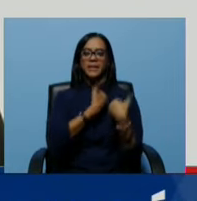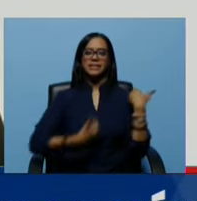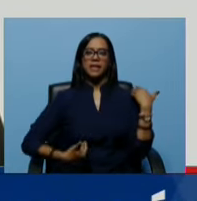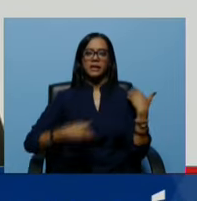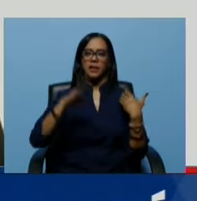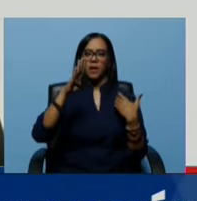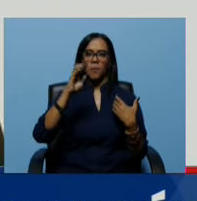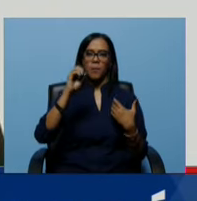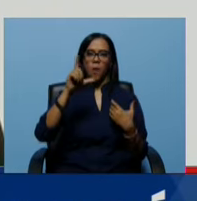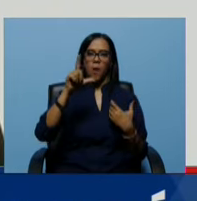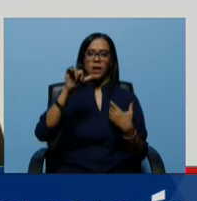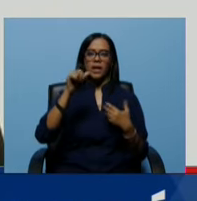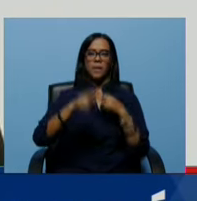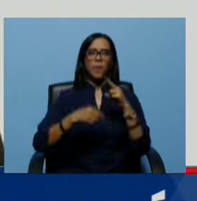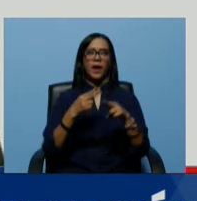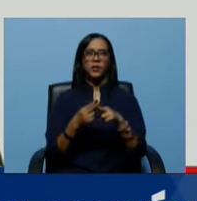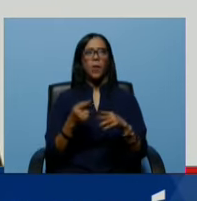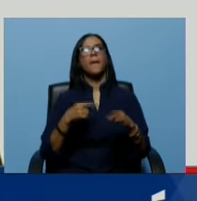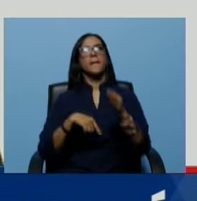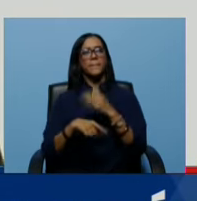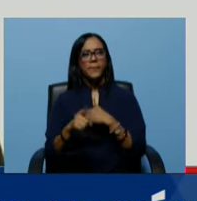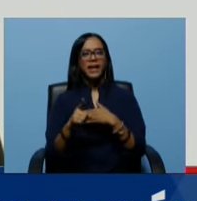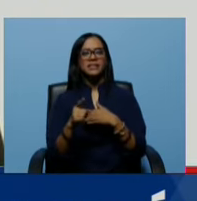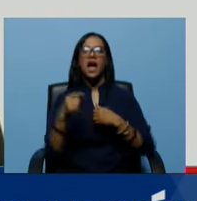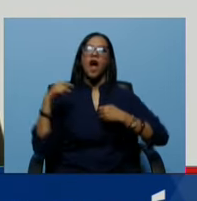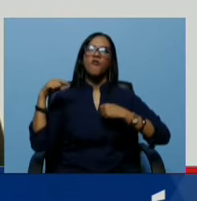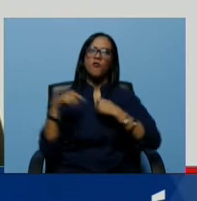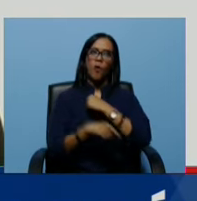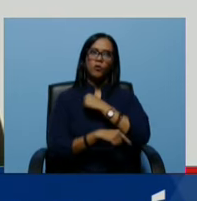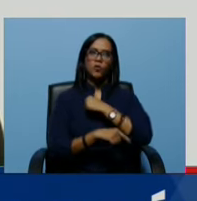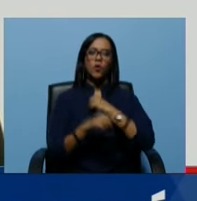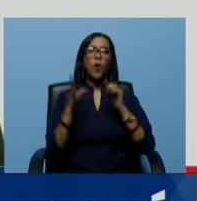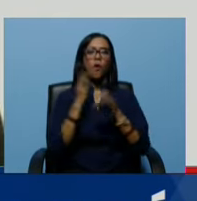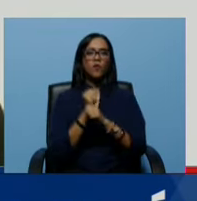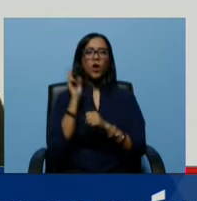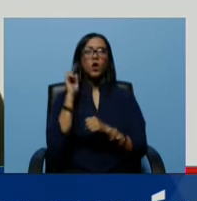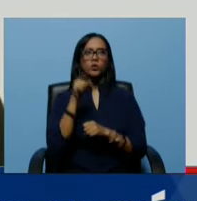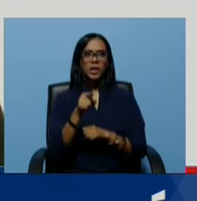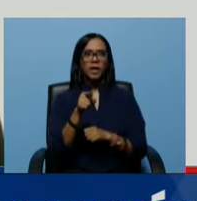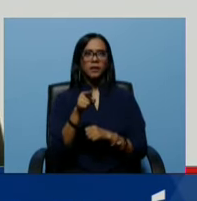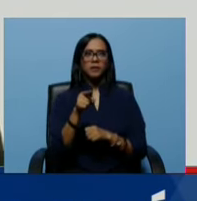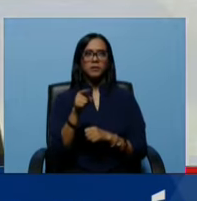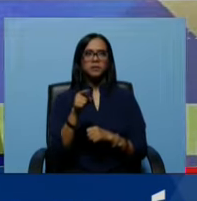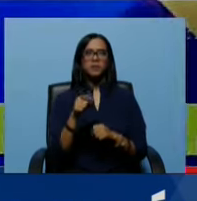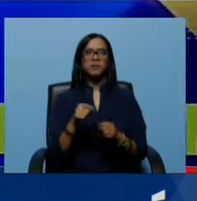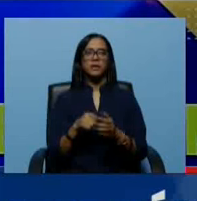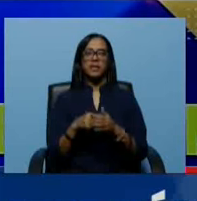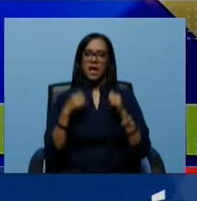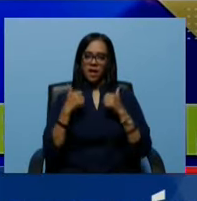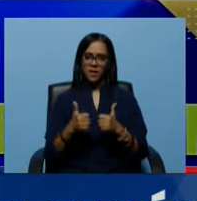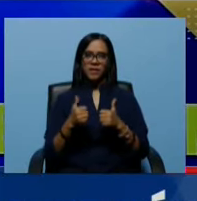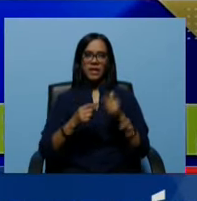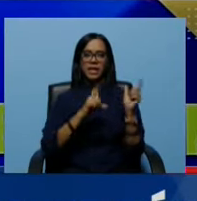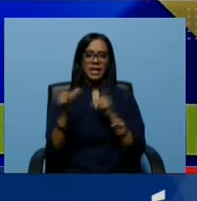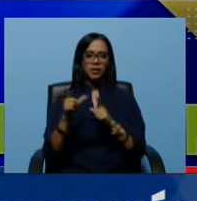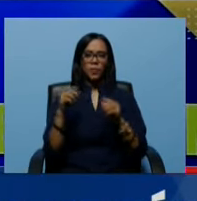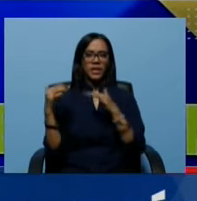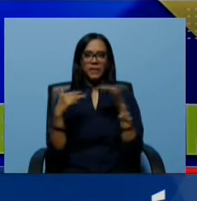Bolipuerto, vaya a fondo. Confío en usted, Gómez Lares. ¿Está bien preparado para esta